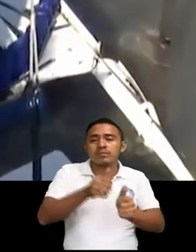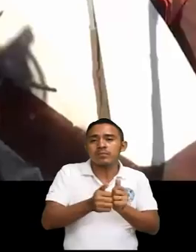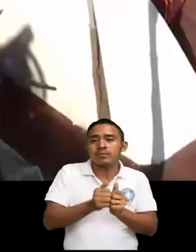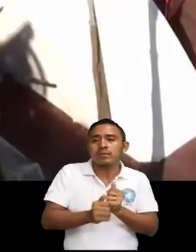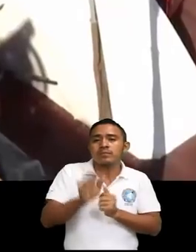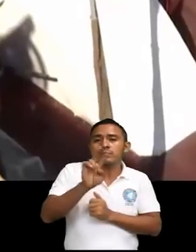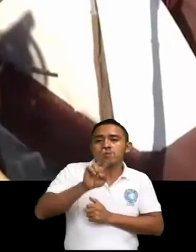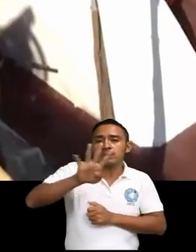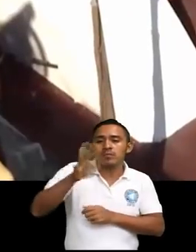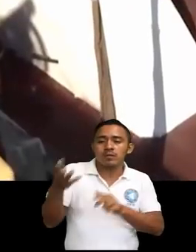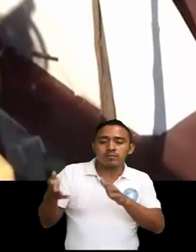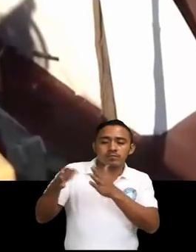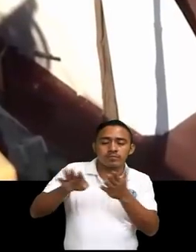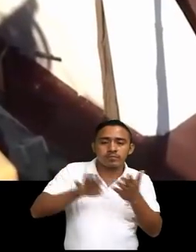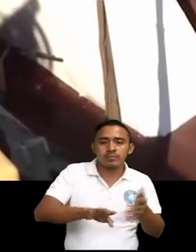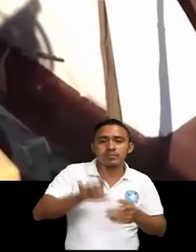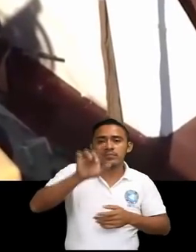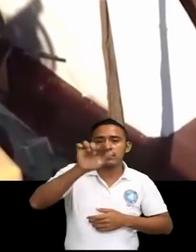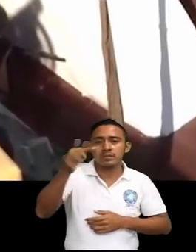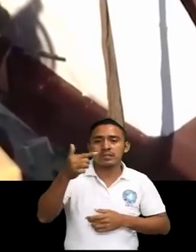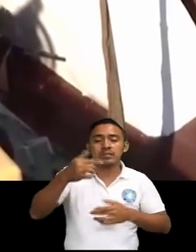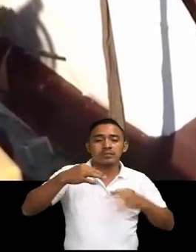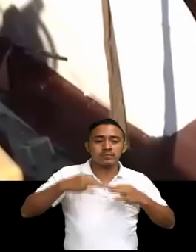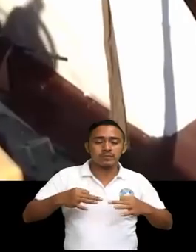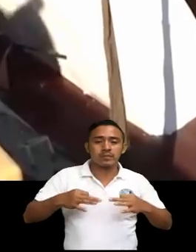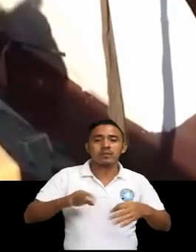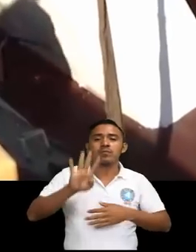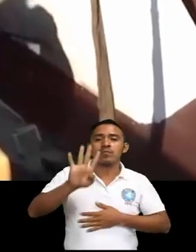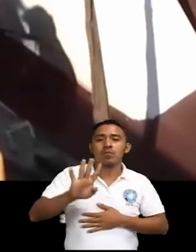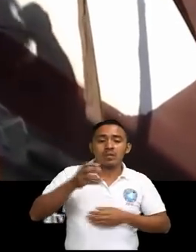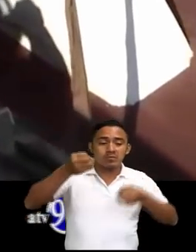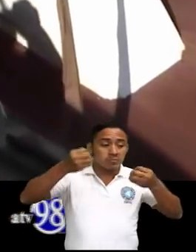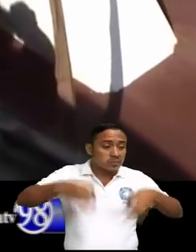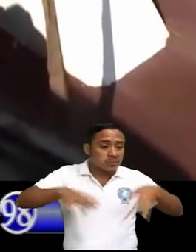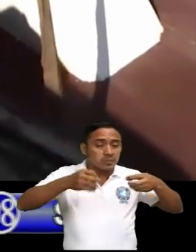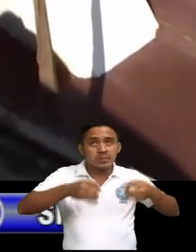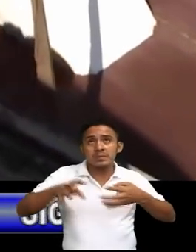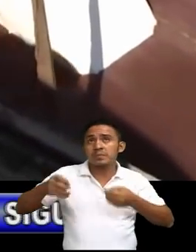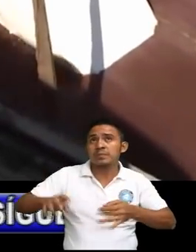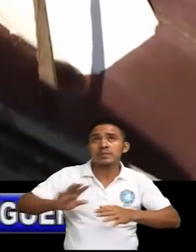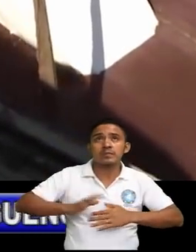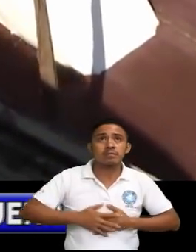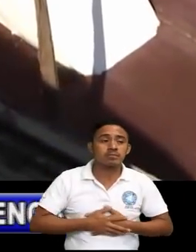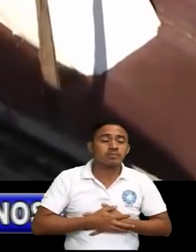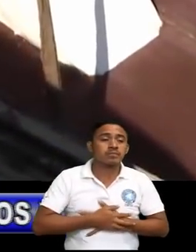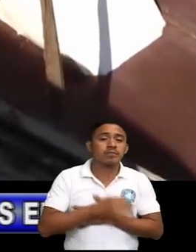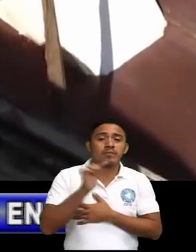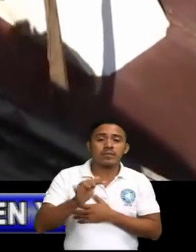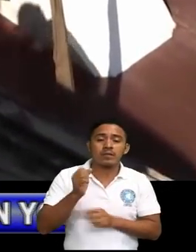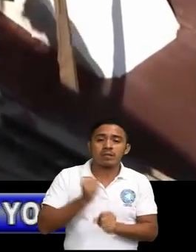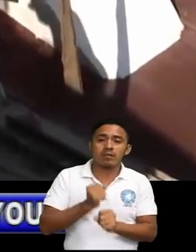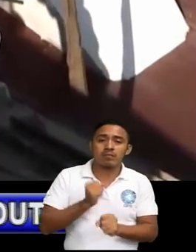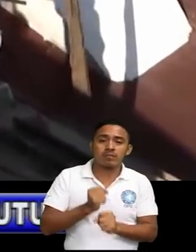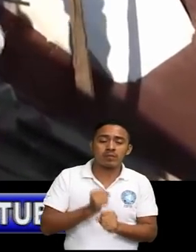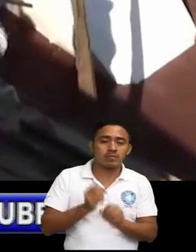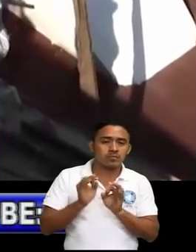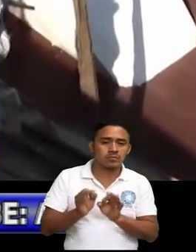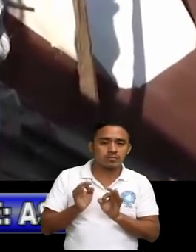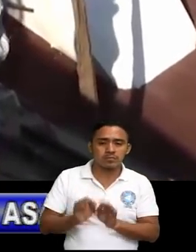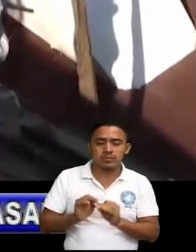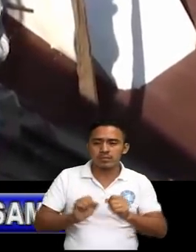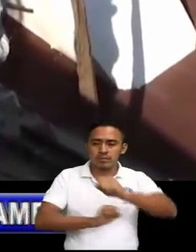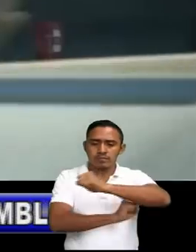a 24 muertos, 7 supervivientes y 4 desaparecidos. Las obras se realizaron junto al céntrico